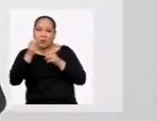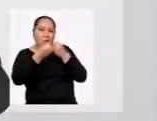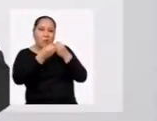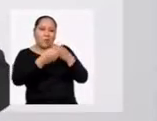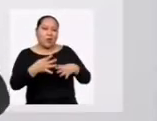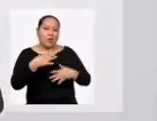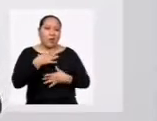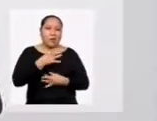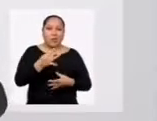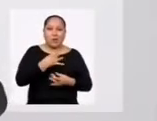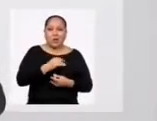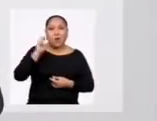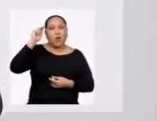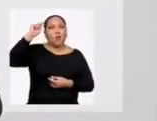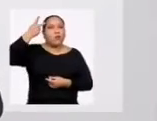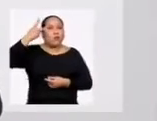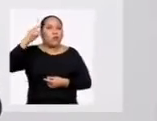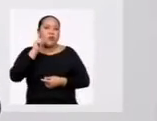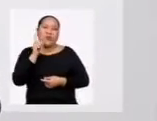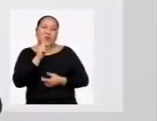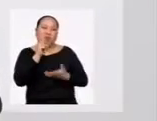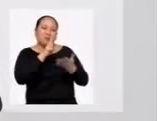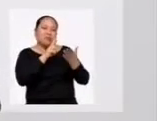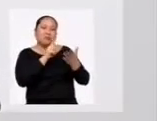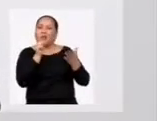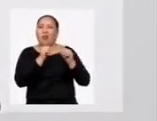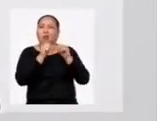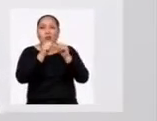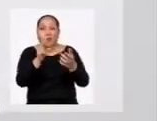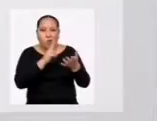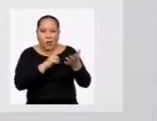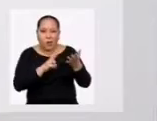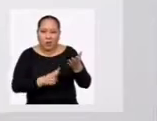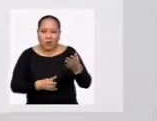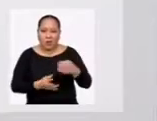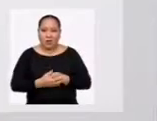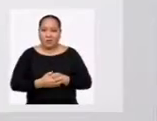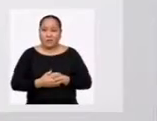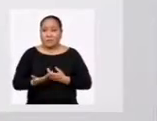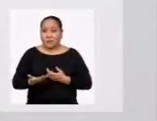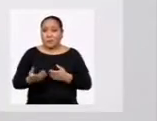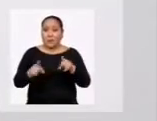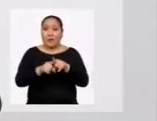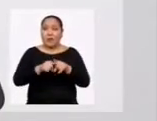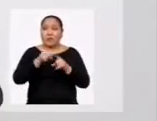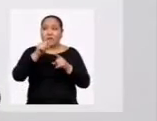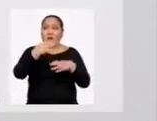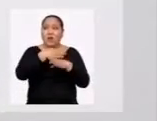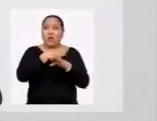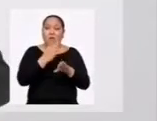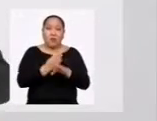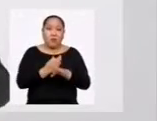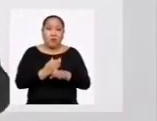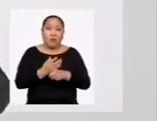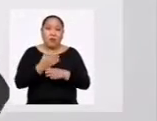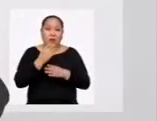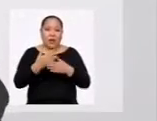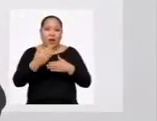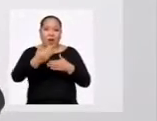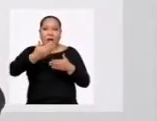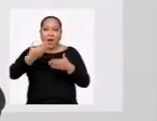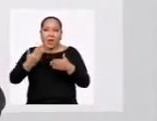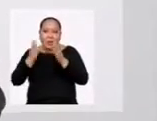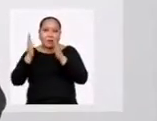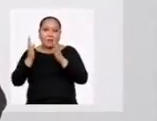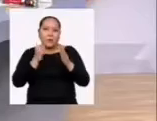el interés, confundirse o dejar de leer lo que has escrito. Además, es una manera de anticipar la